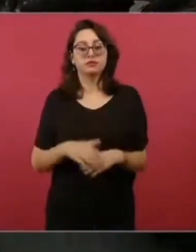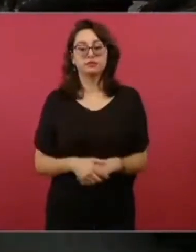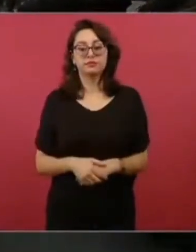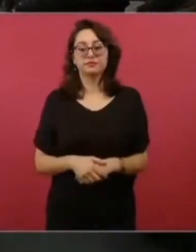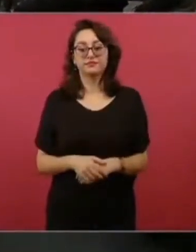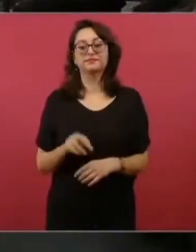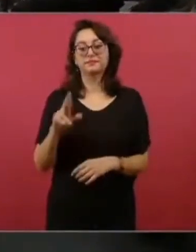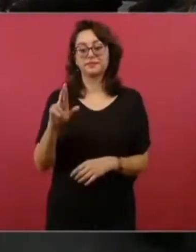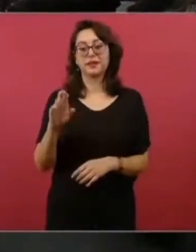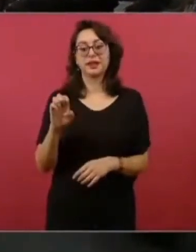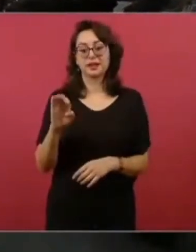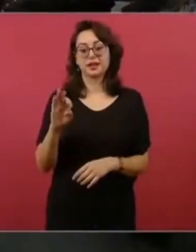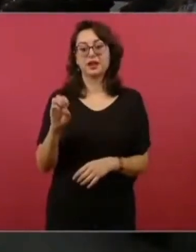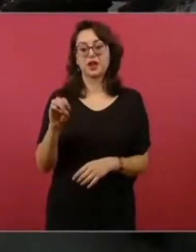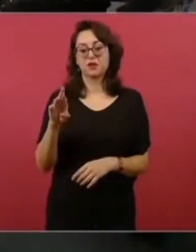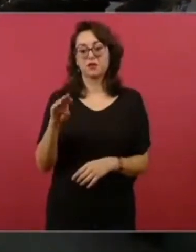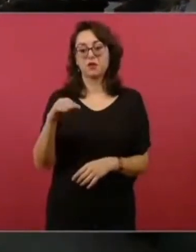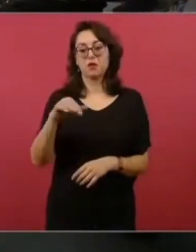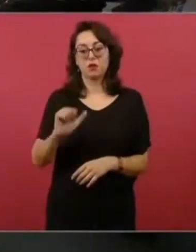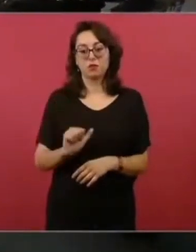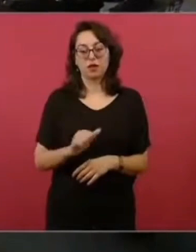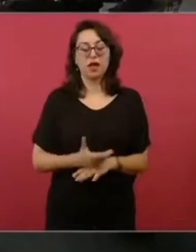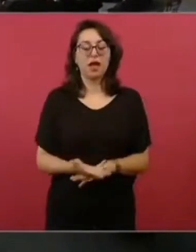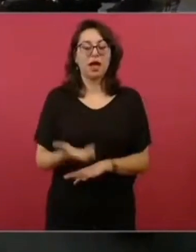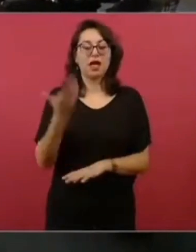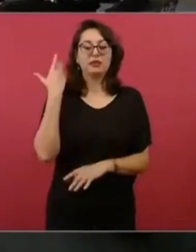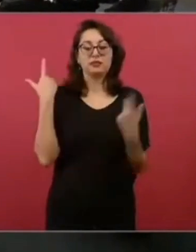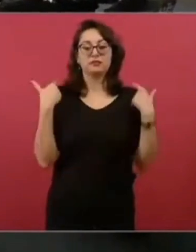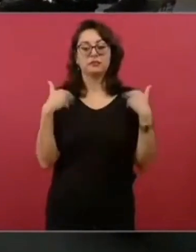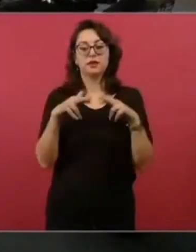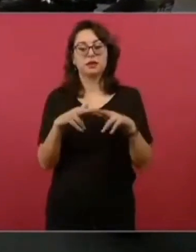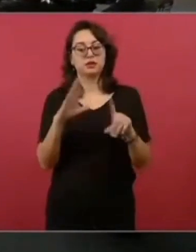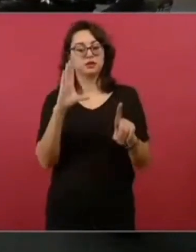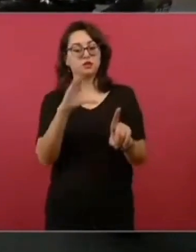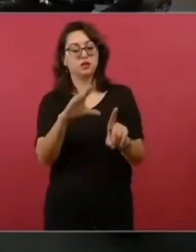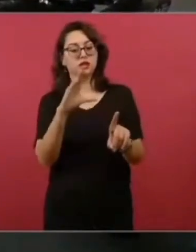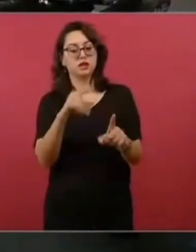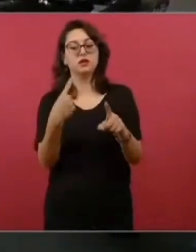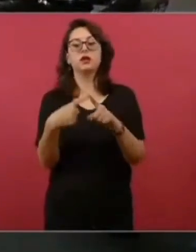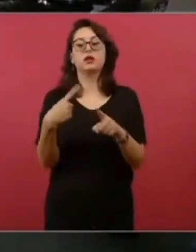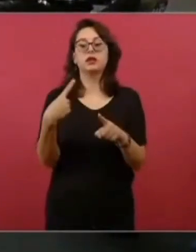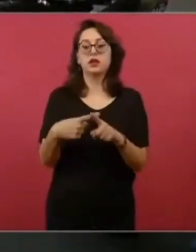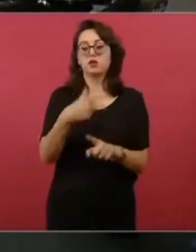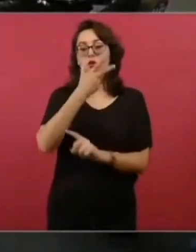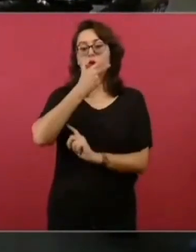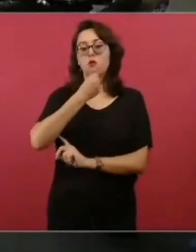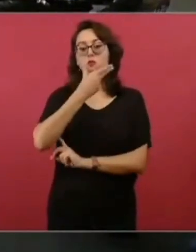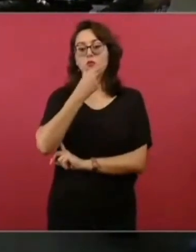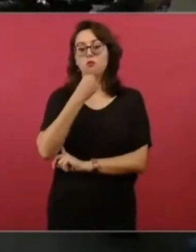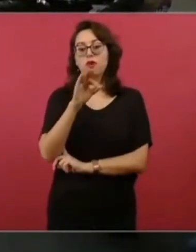su periodismo? ¿Quién fue su maestro? Perriz de Con.